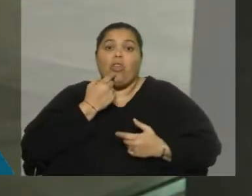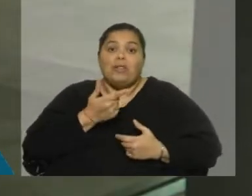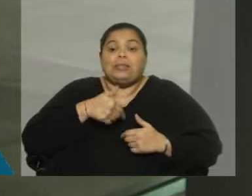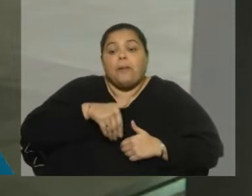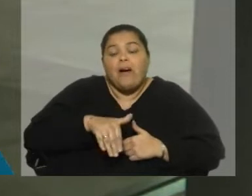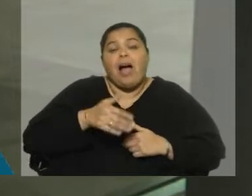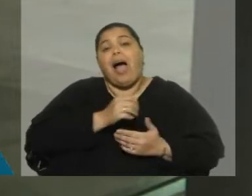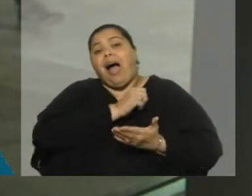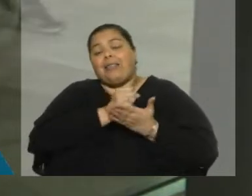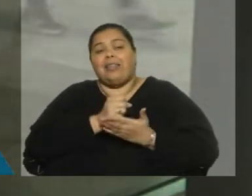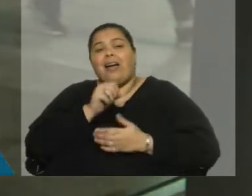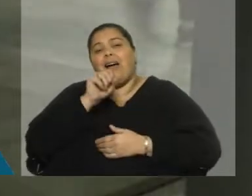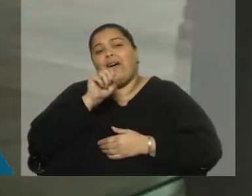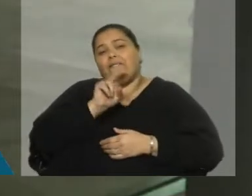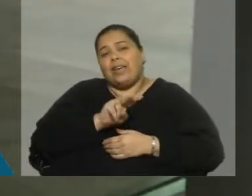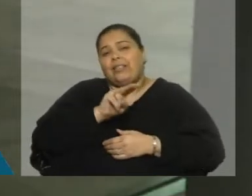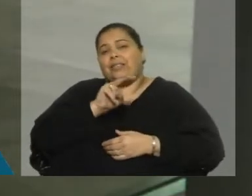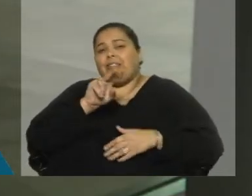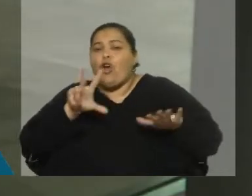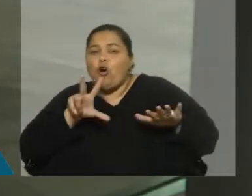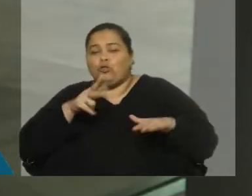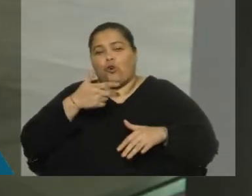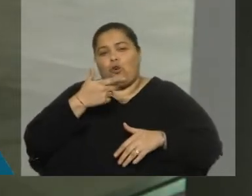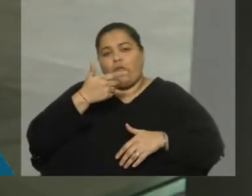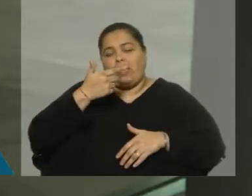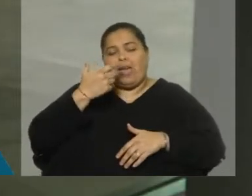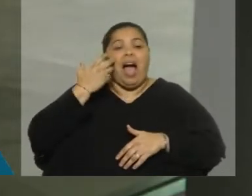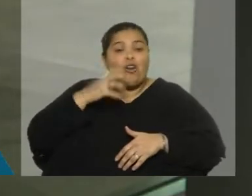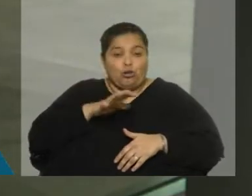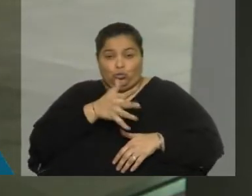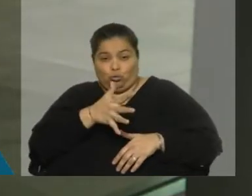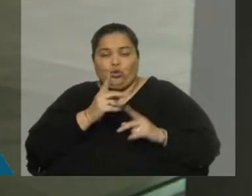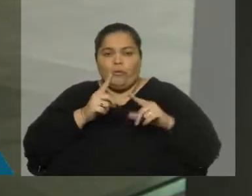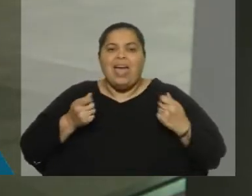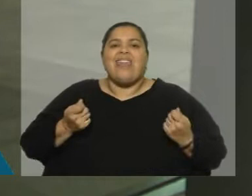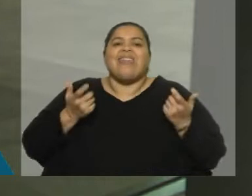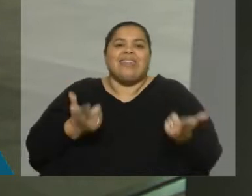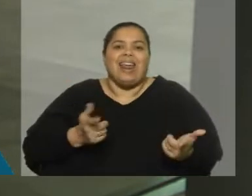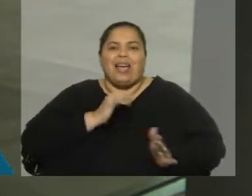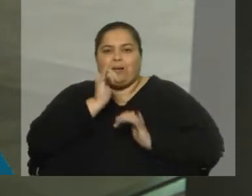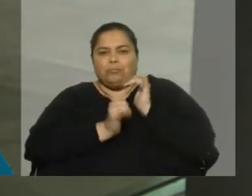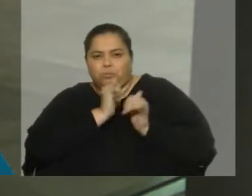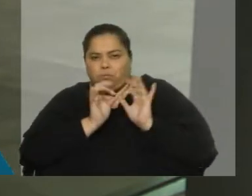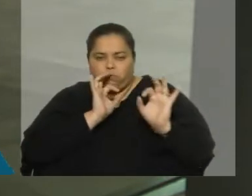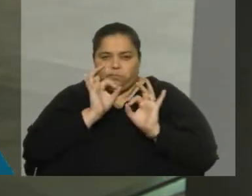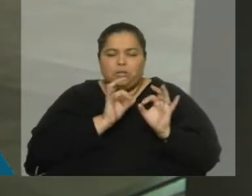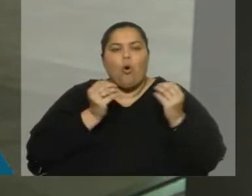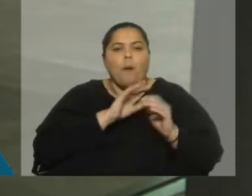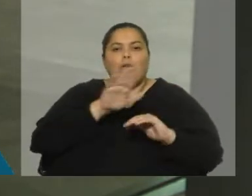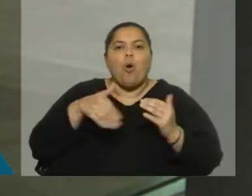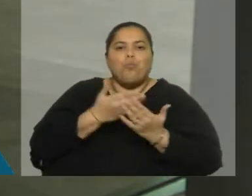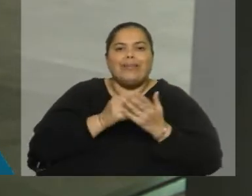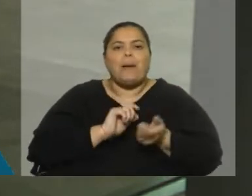el 27-28 de agosto, hacia fines de agosto, entreguen esas devoluciones, esas propuestas